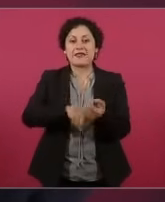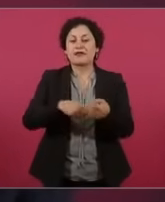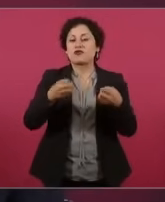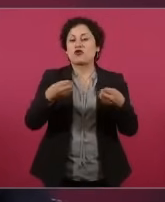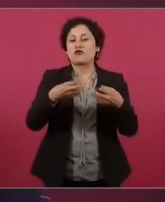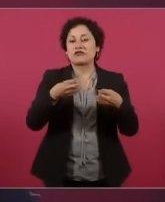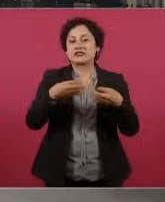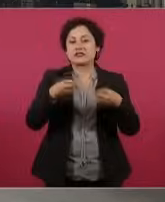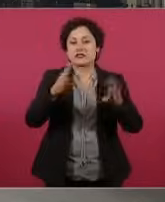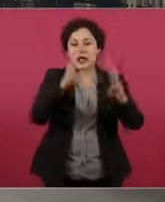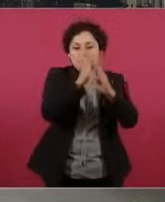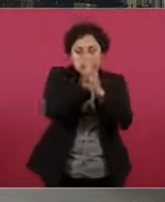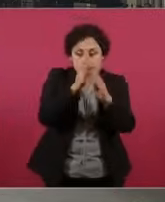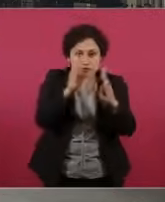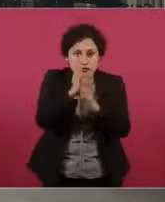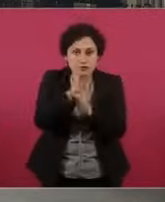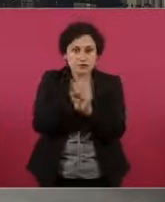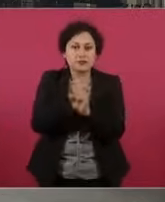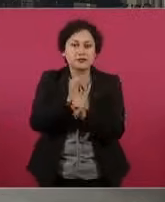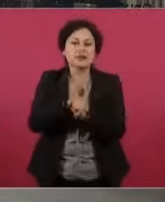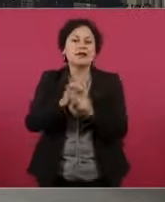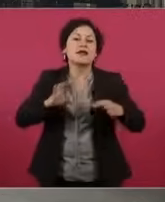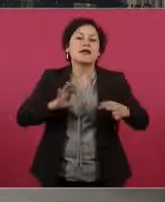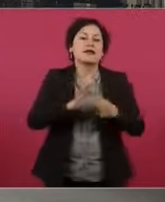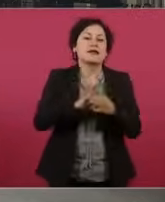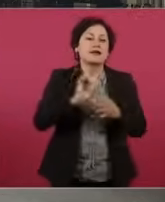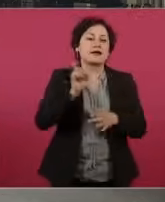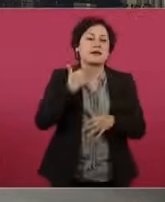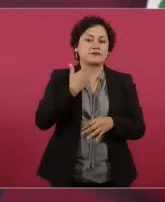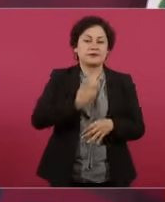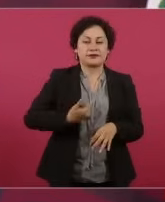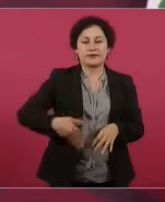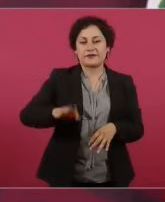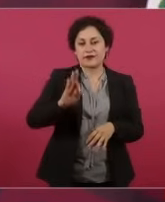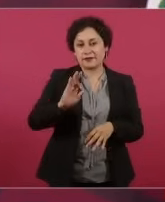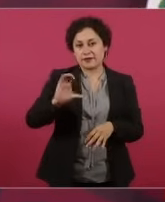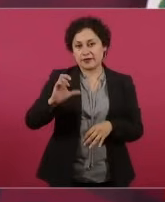espionaje de Calderón, cuando García Luna,